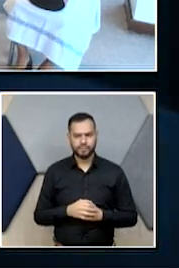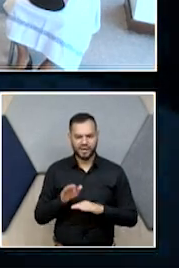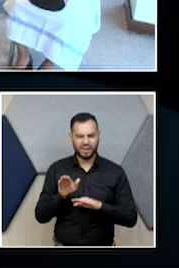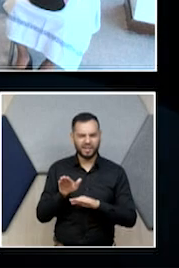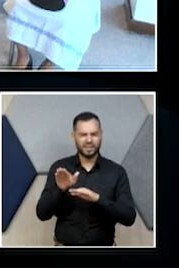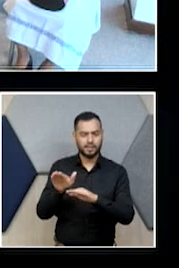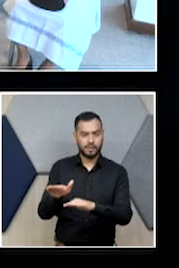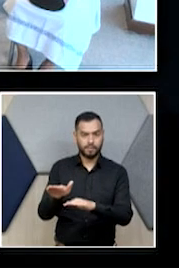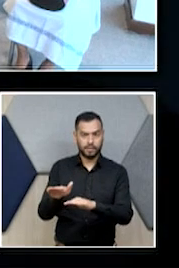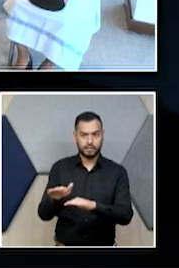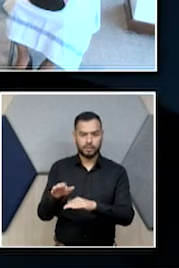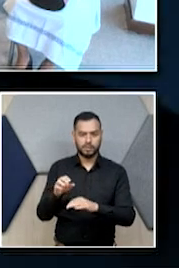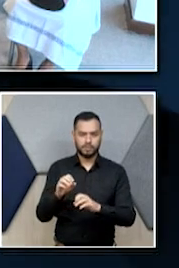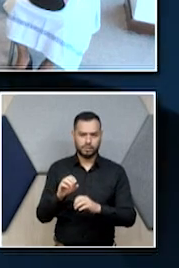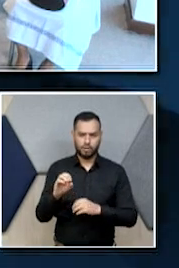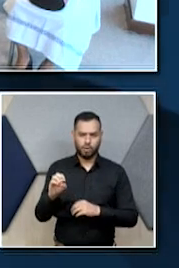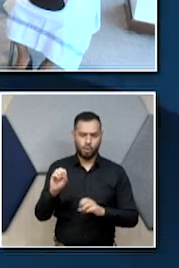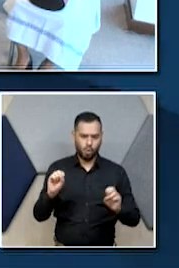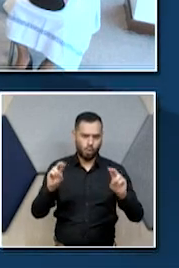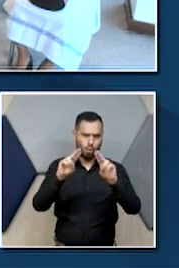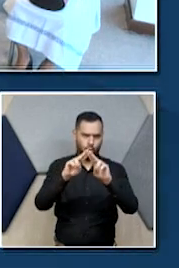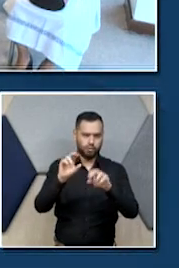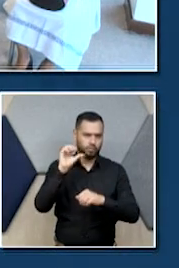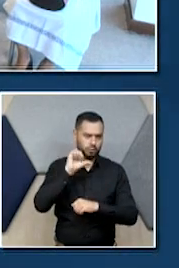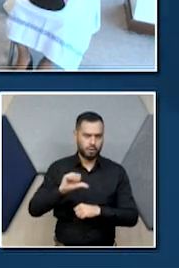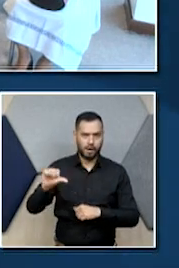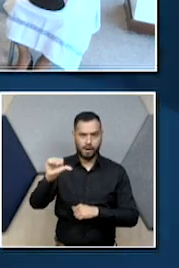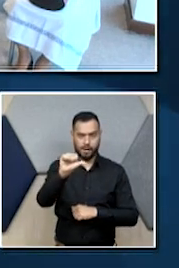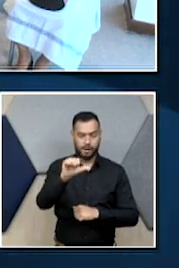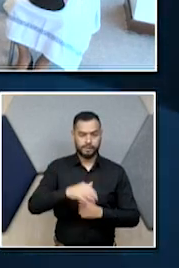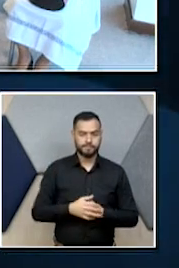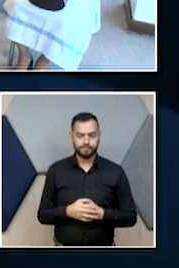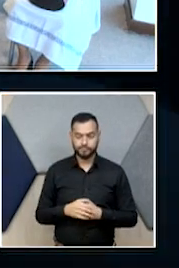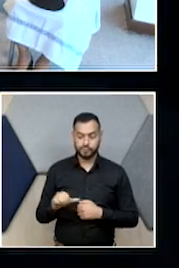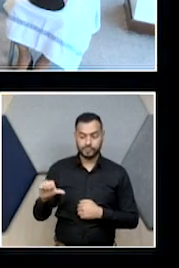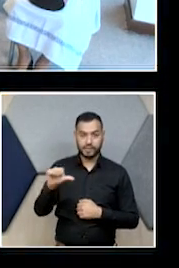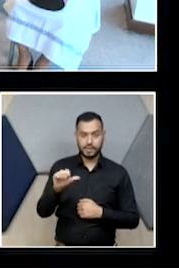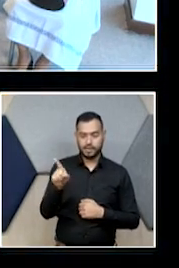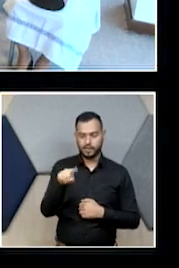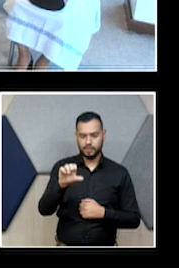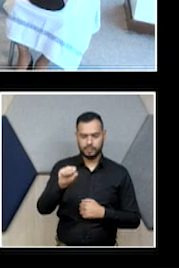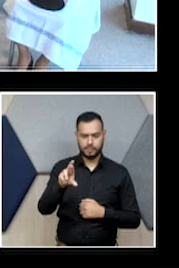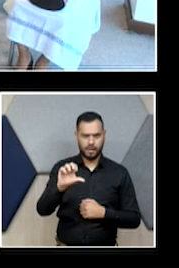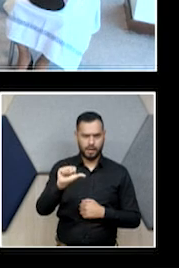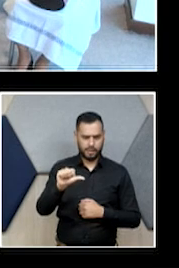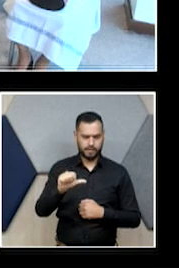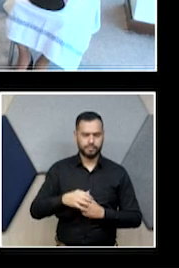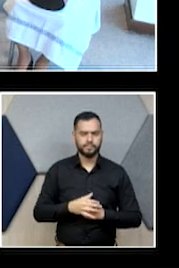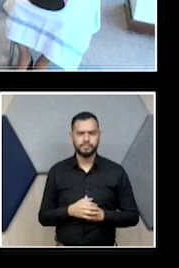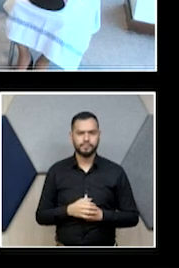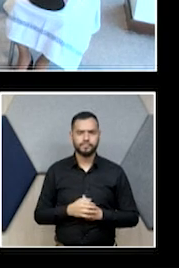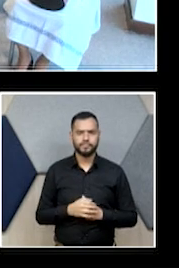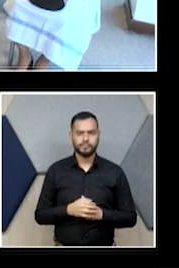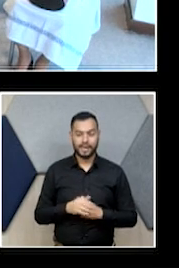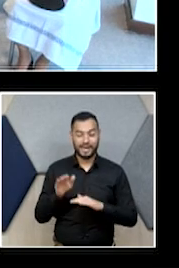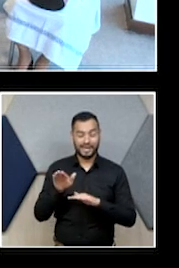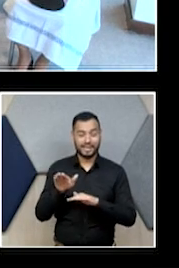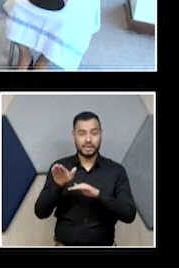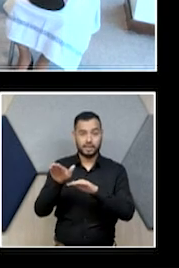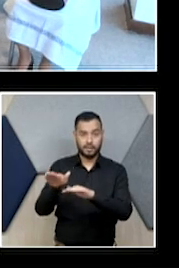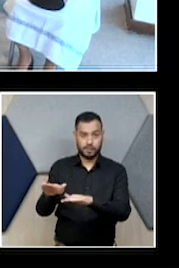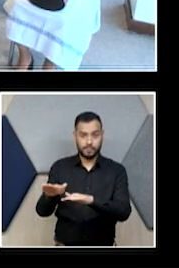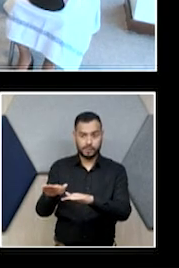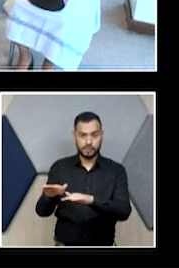ONU Mujeres, señora Sara Ferrer Olivella, representante del Programa